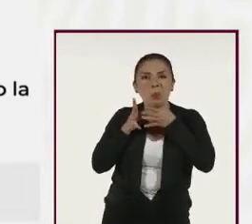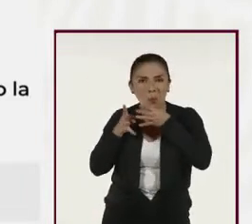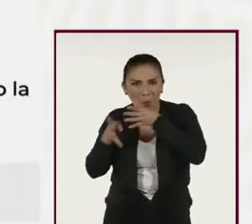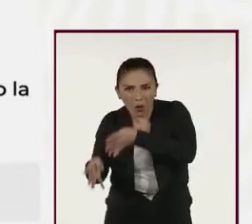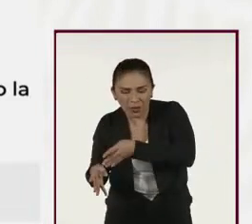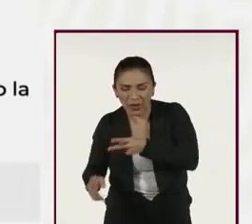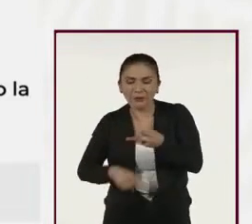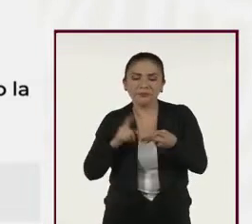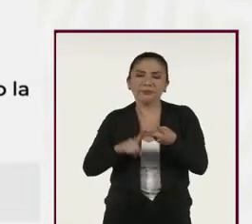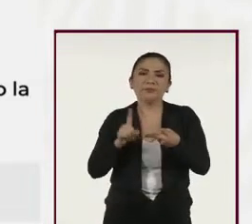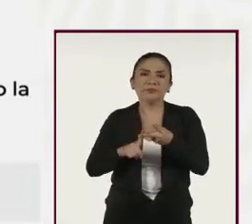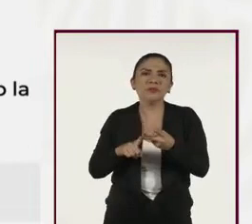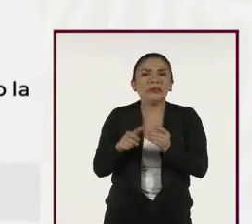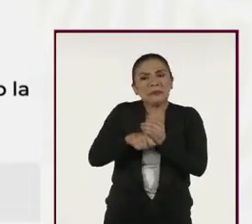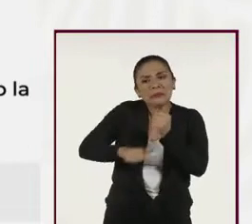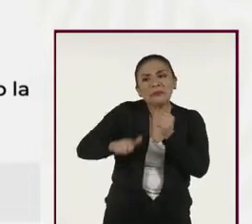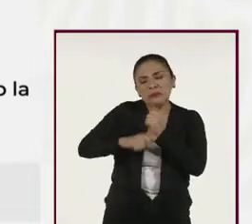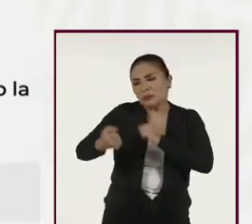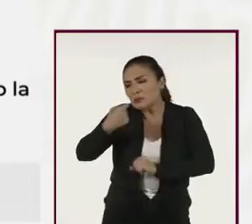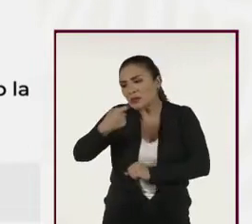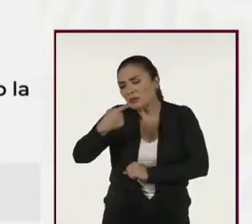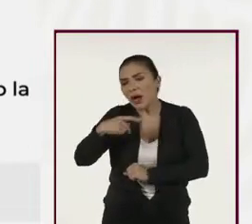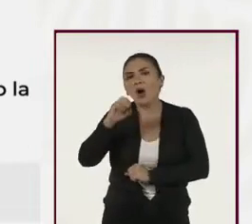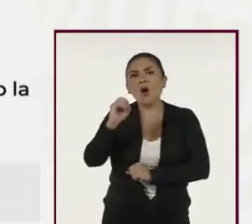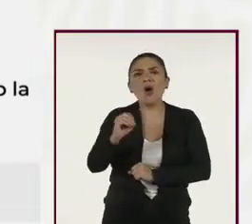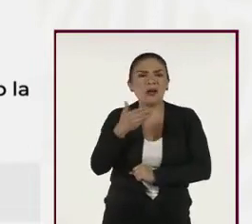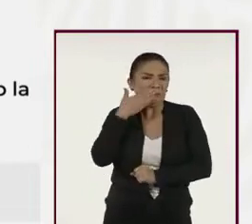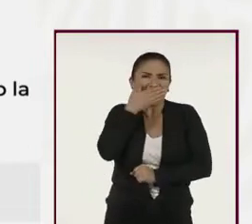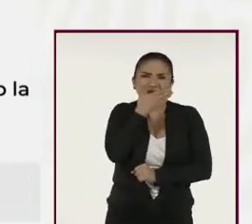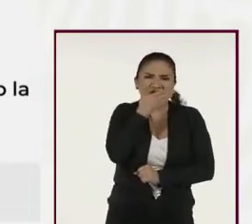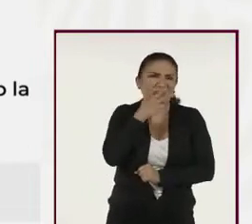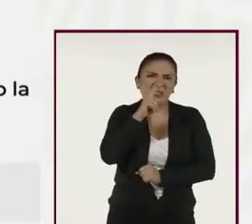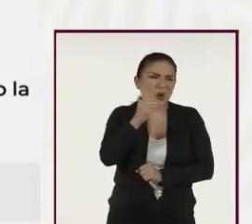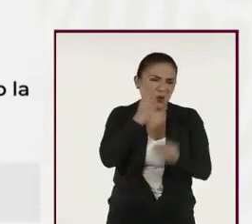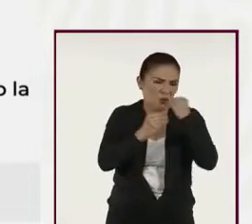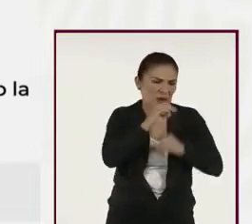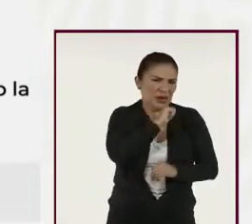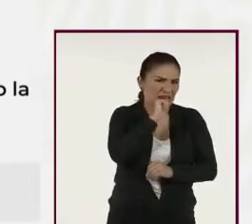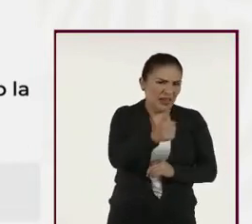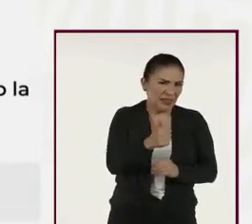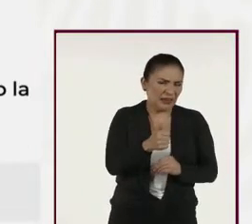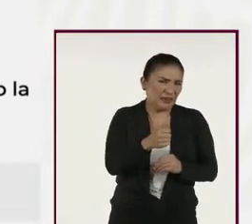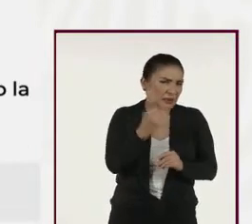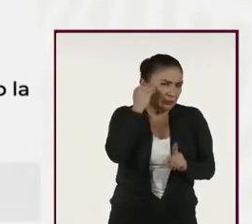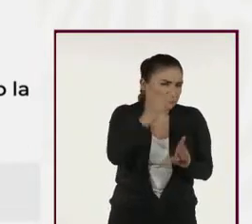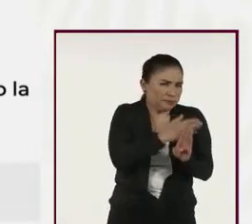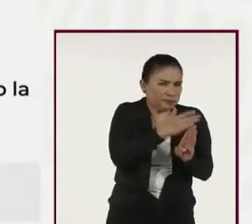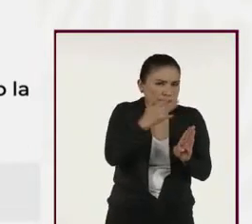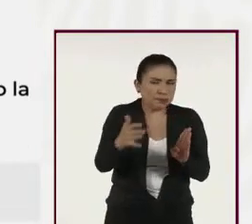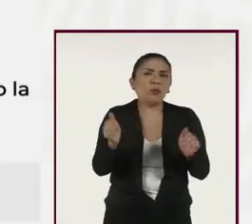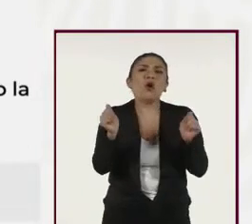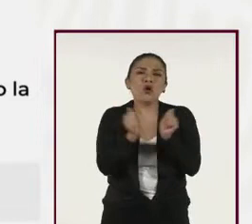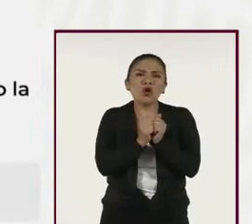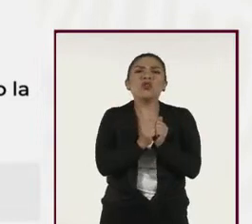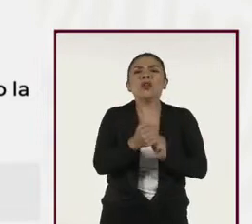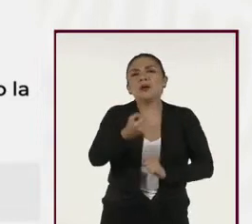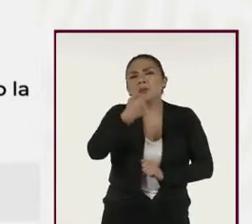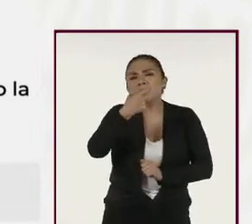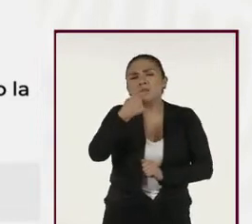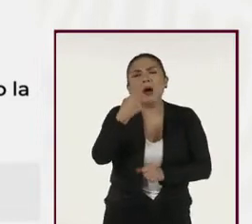las purgas autoinducidas, los periodos de ayuno alternantes y donde se llegan a utilizar sustancias